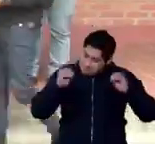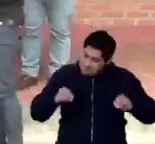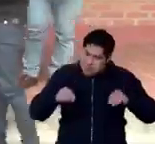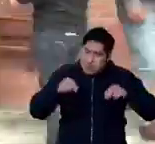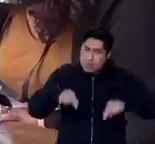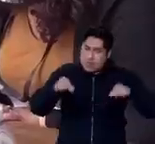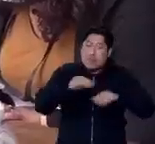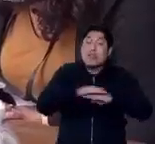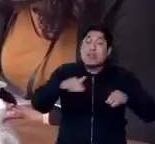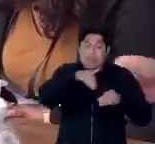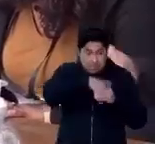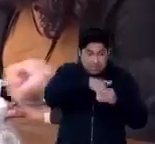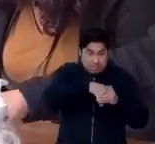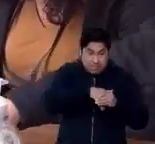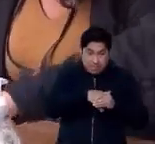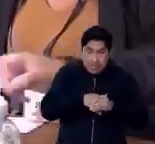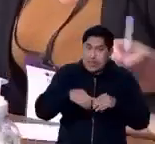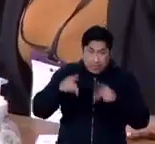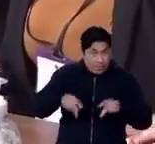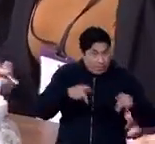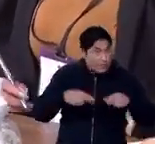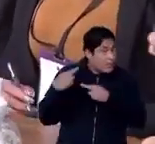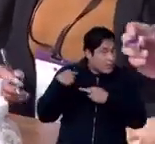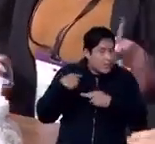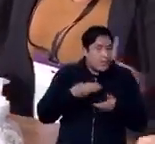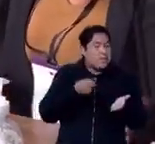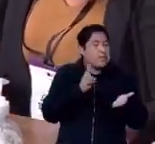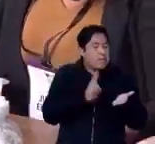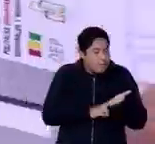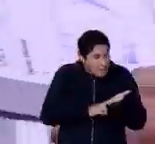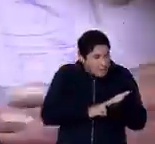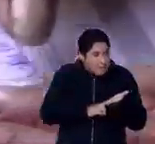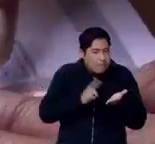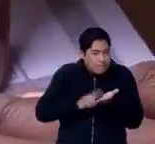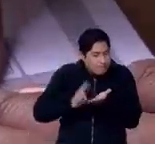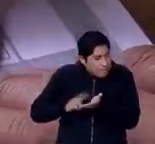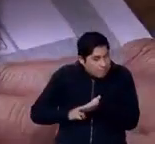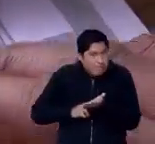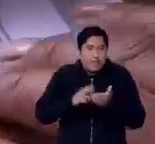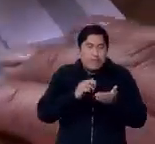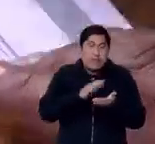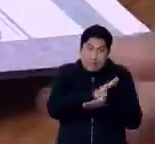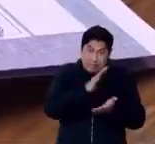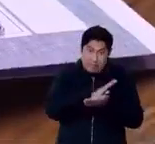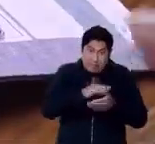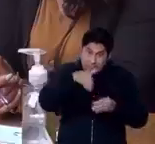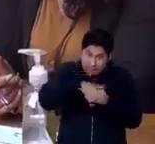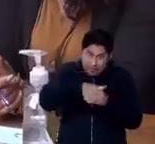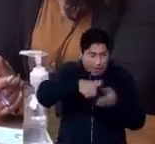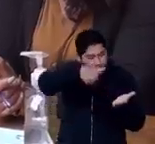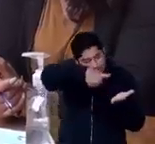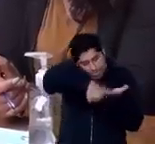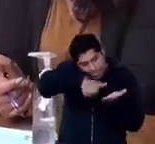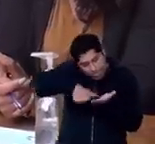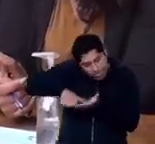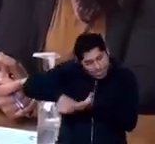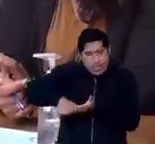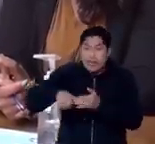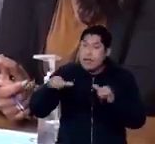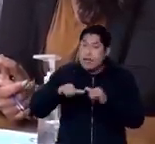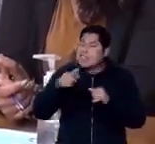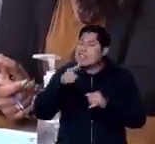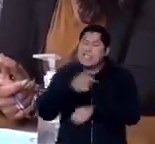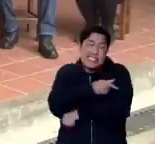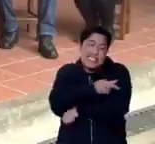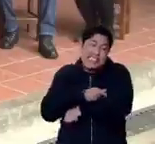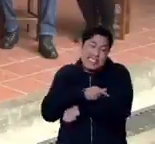Al momento de instalar la mesa de sufragio, los jurados de la mesa deben firmar y poner su huella dactilar en las papeletas de sufragio. También pueden